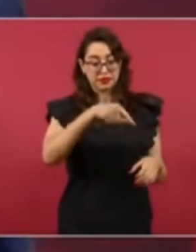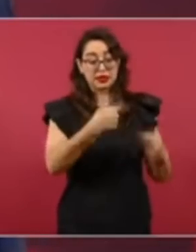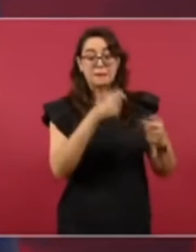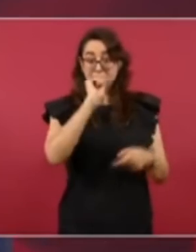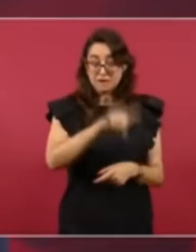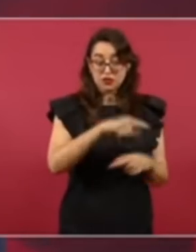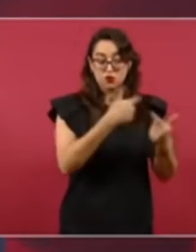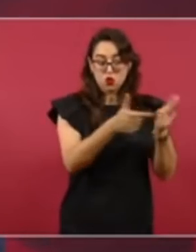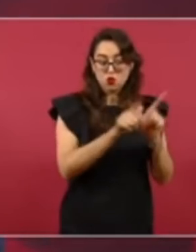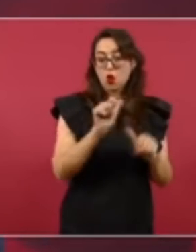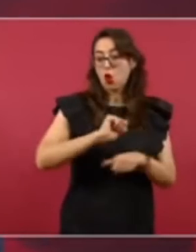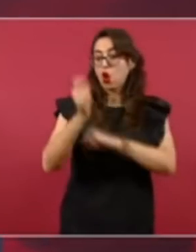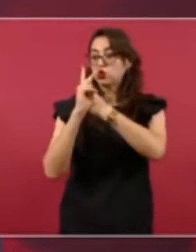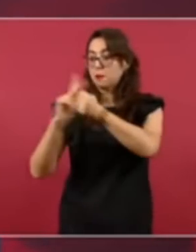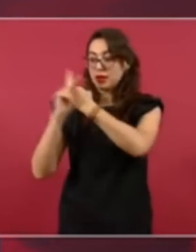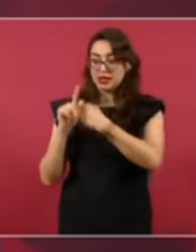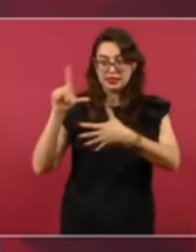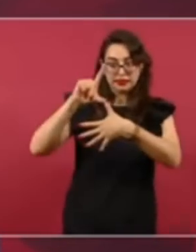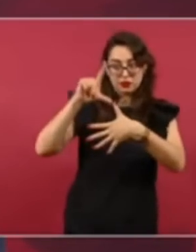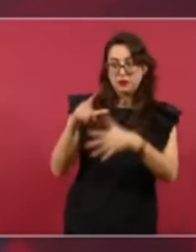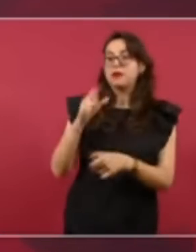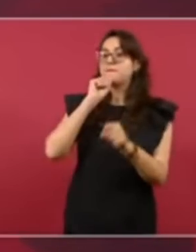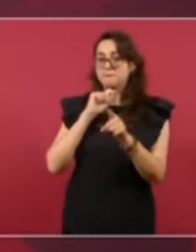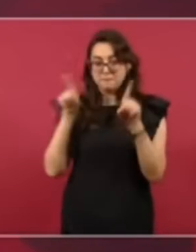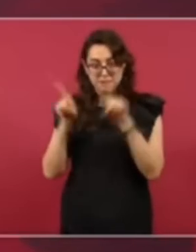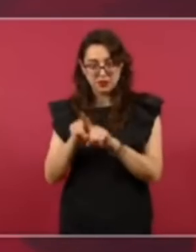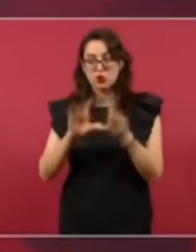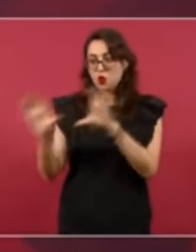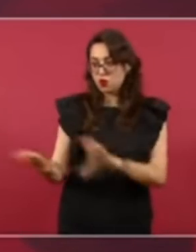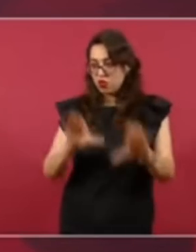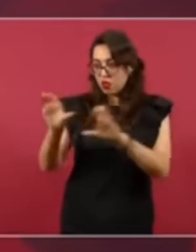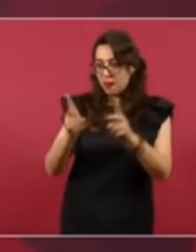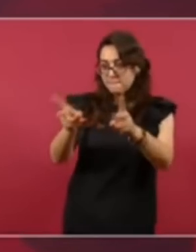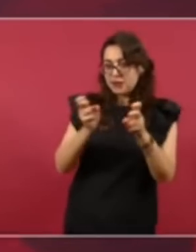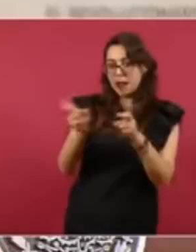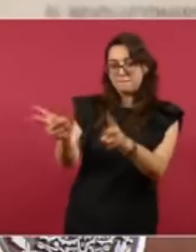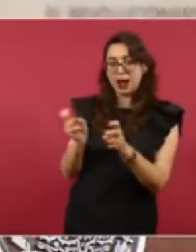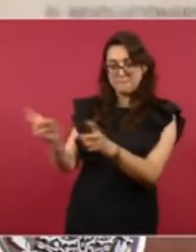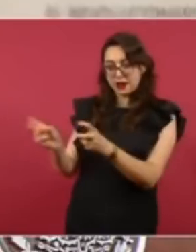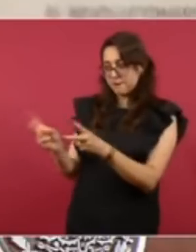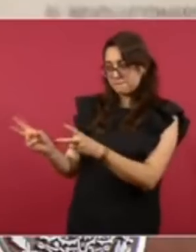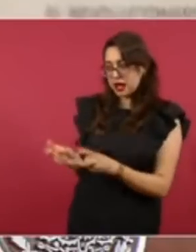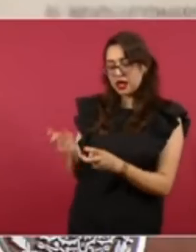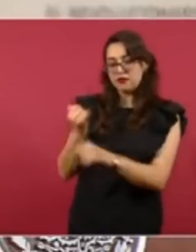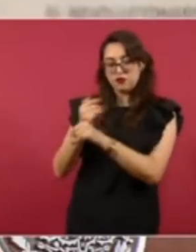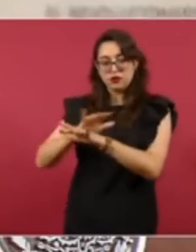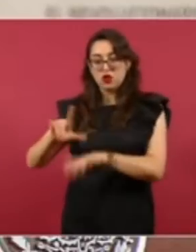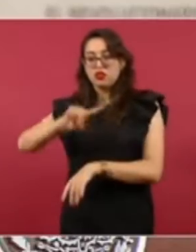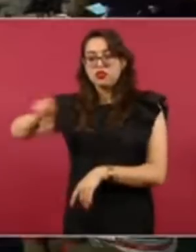El presidente, ante este comentario, según de Germán Larrea, se frotó las